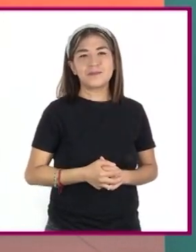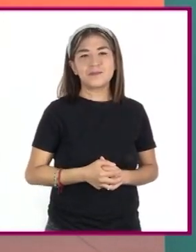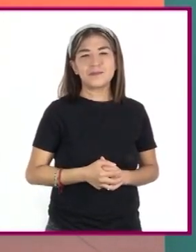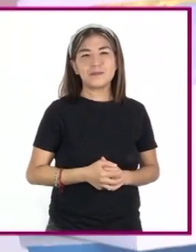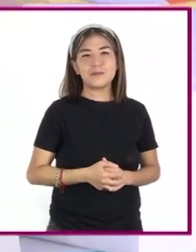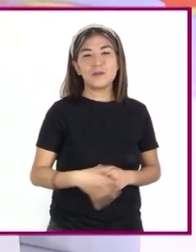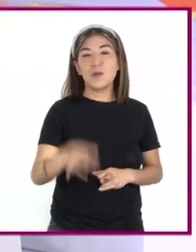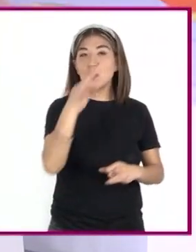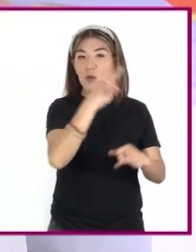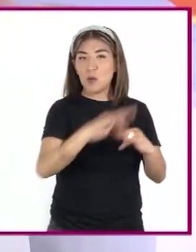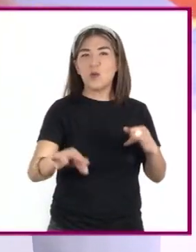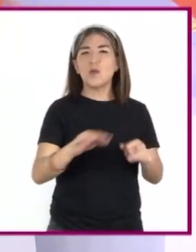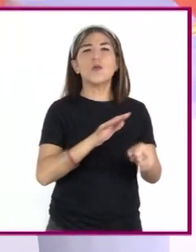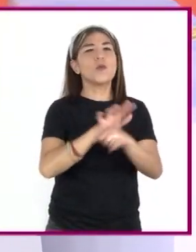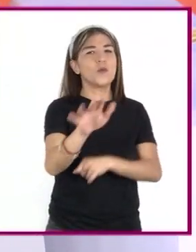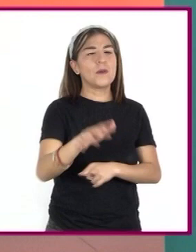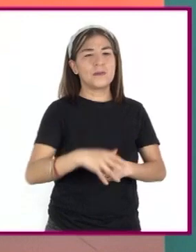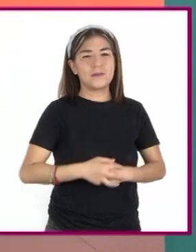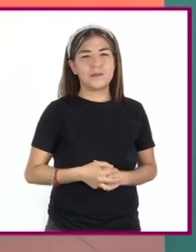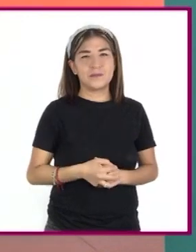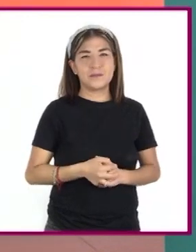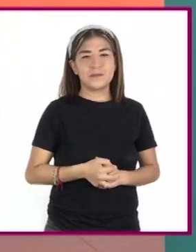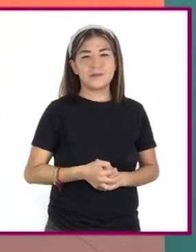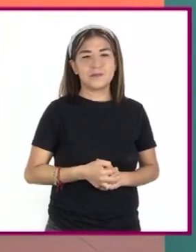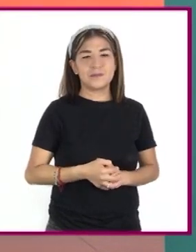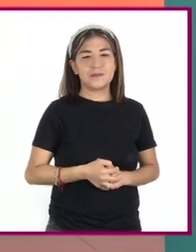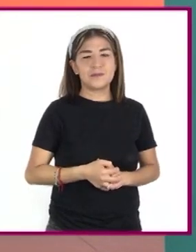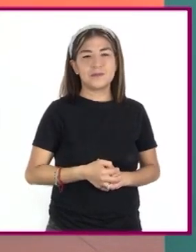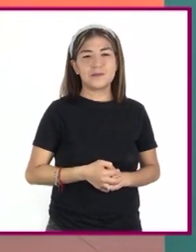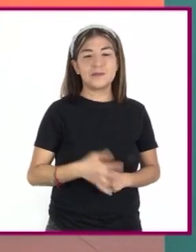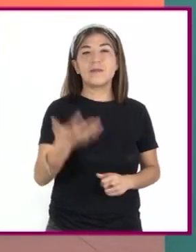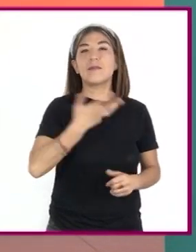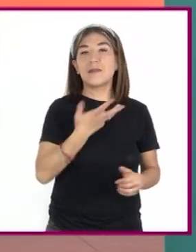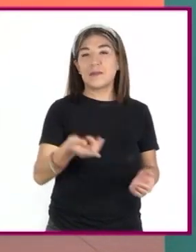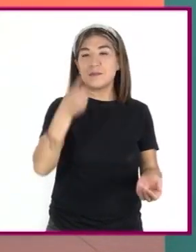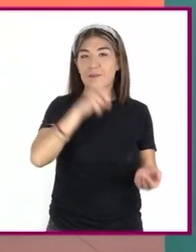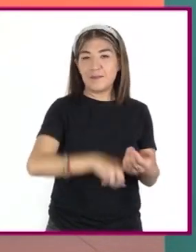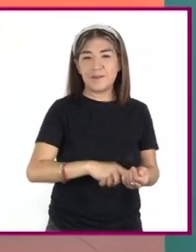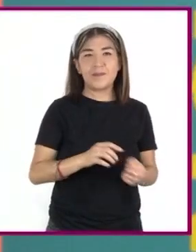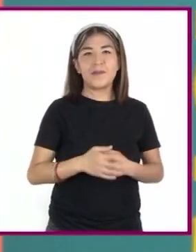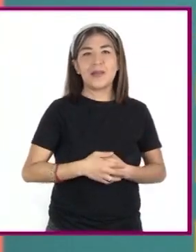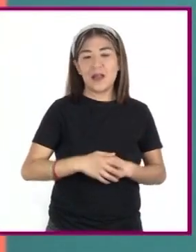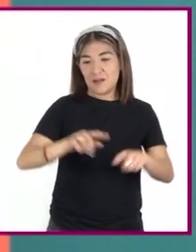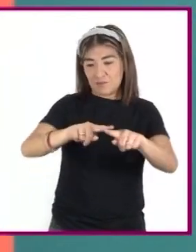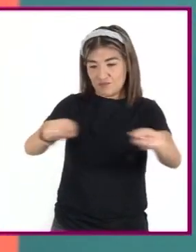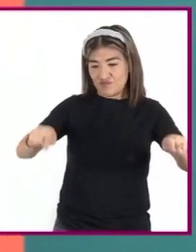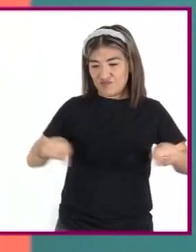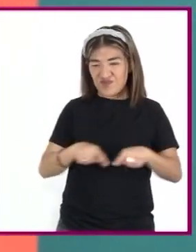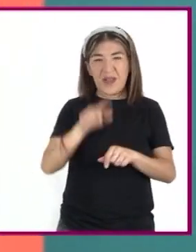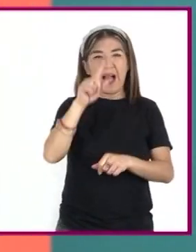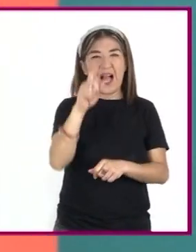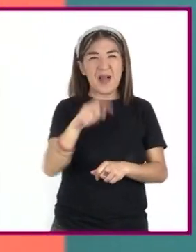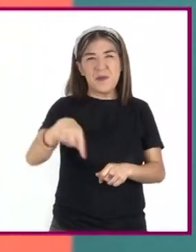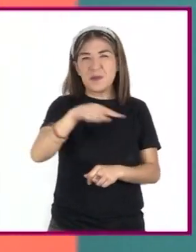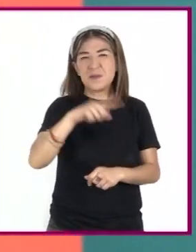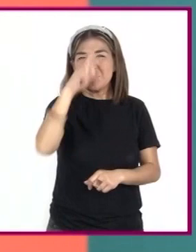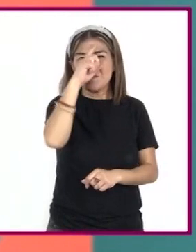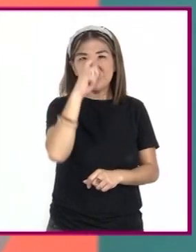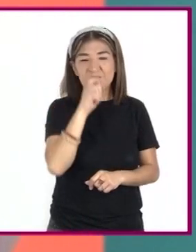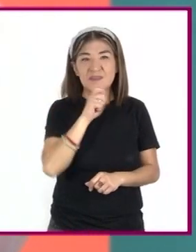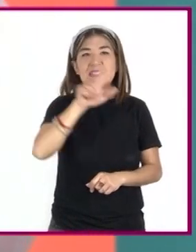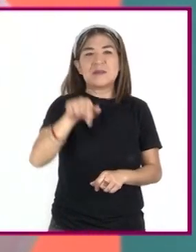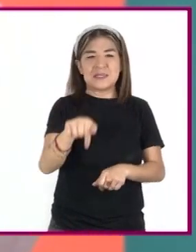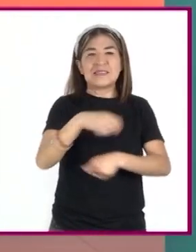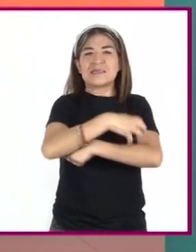El último tabique dice: se encuentra en charcos de agua y puede causar